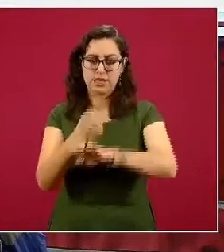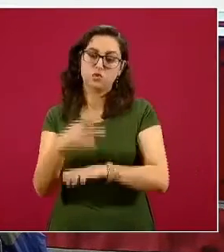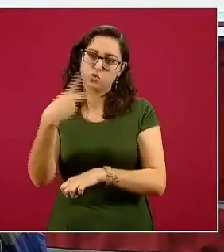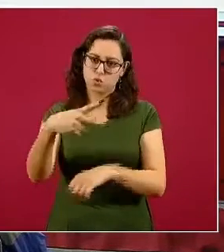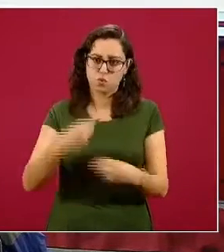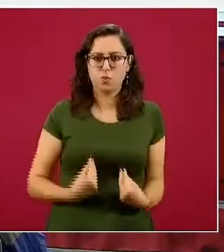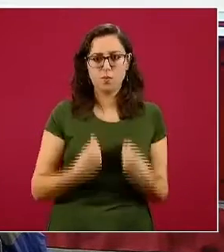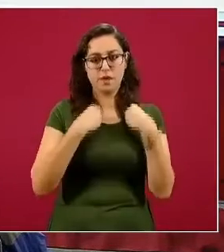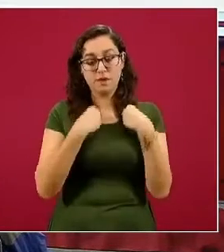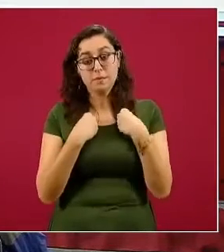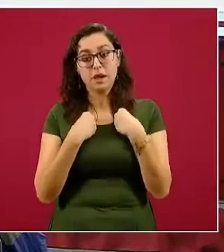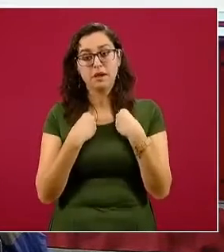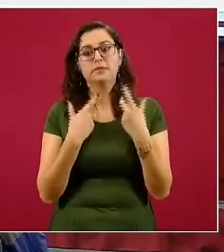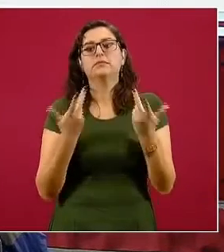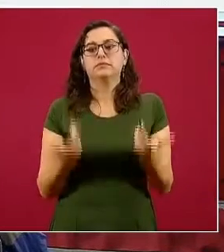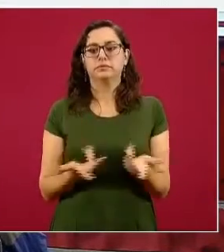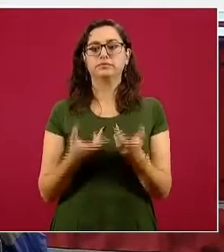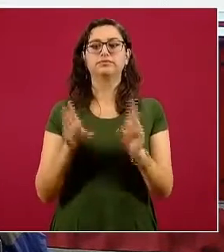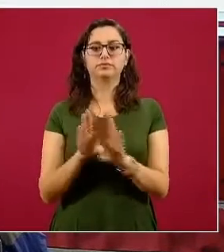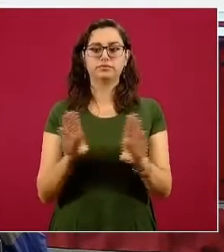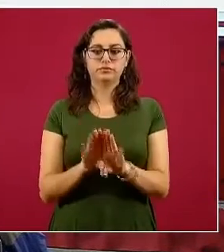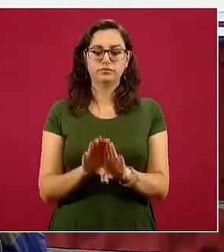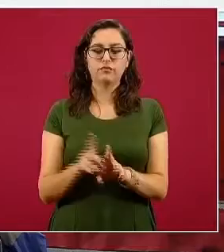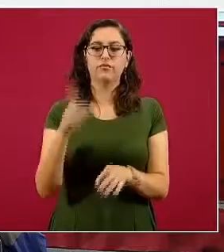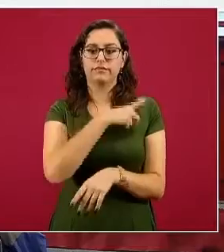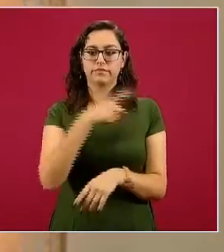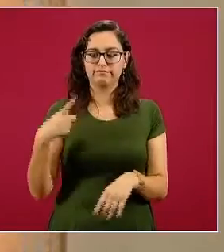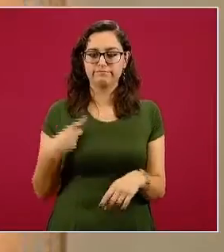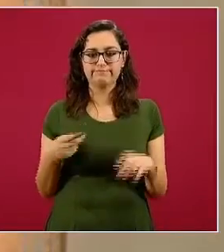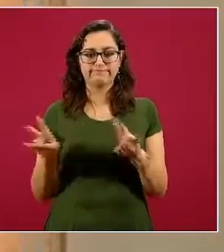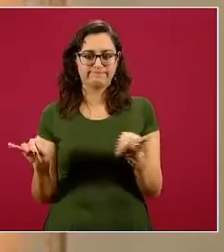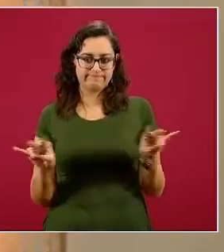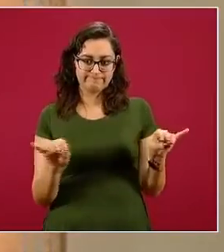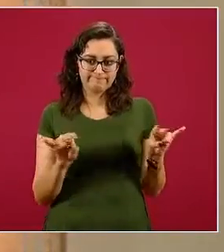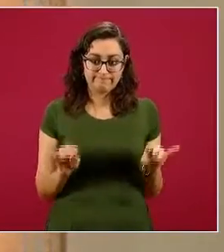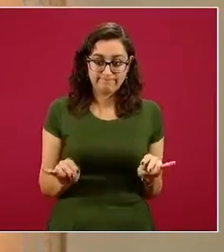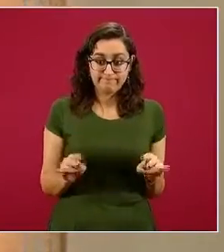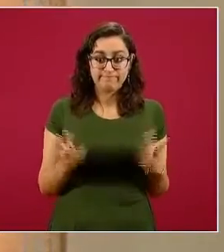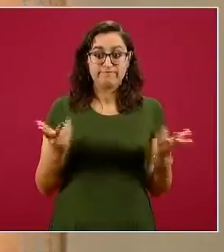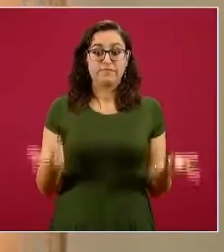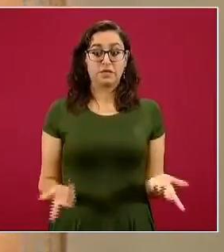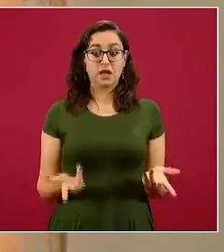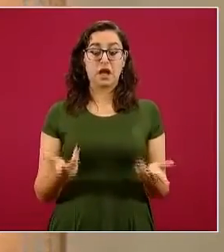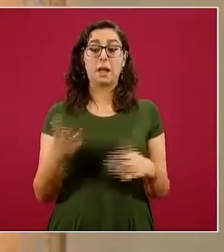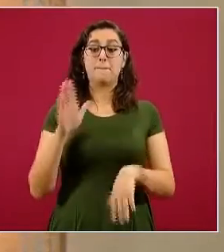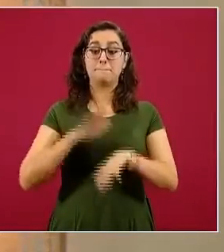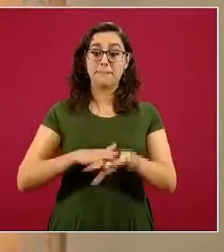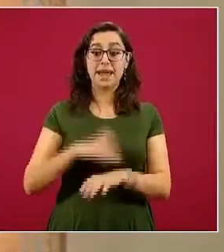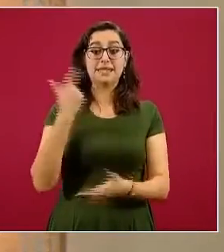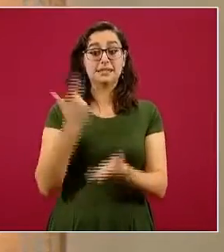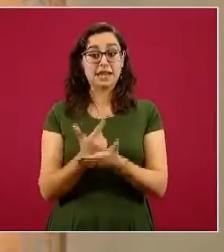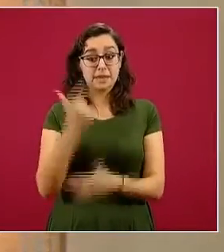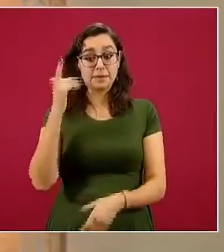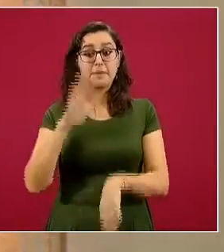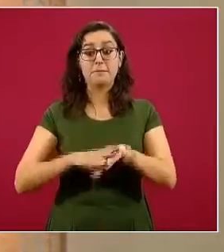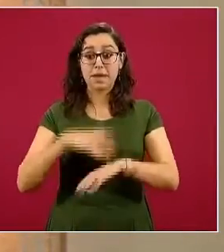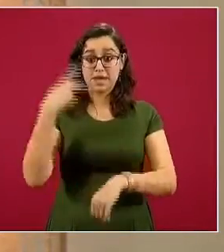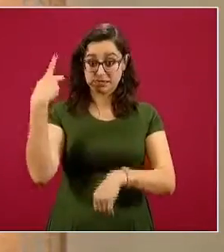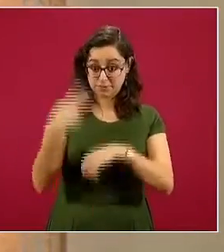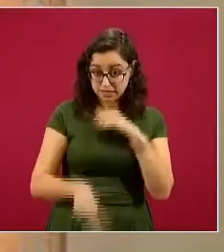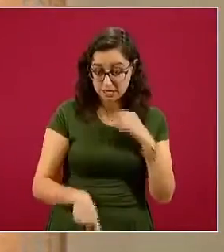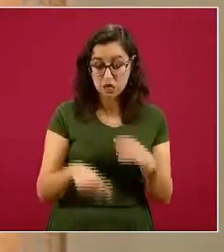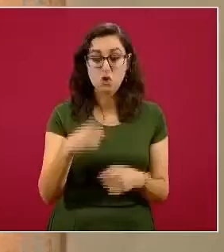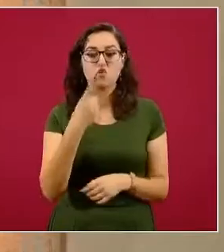reside, que tiene que estar atenta y entender que a mayor nivel de riesgo, es decir, máximo alto,